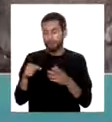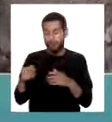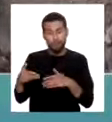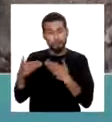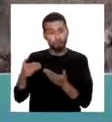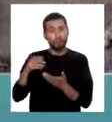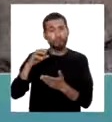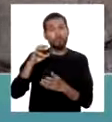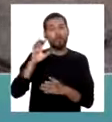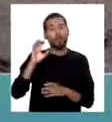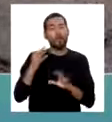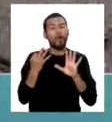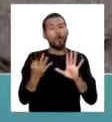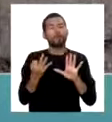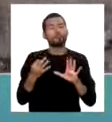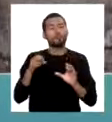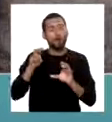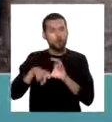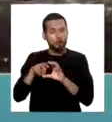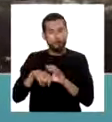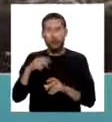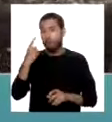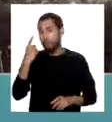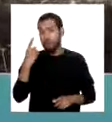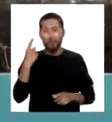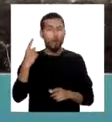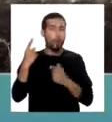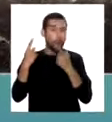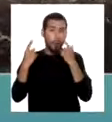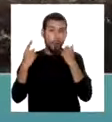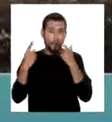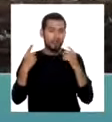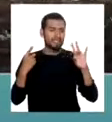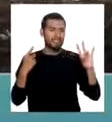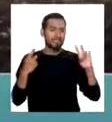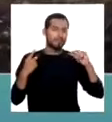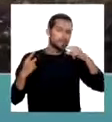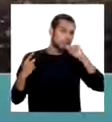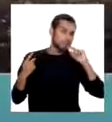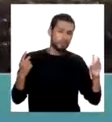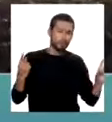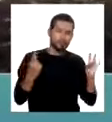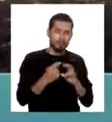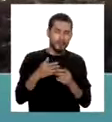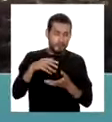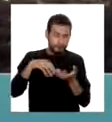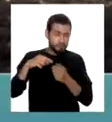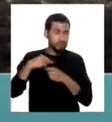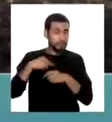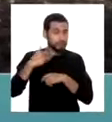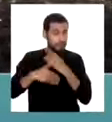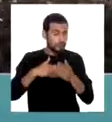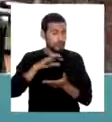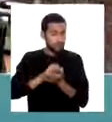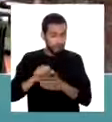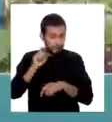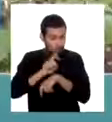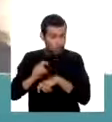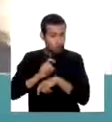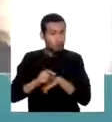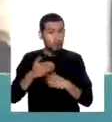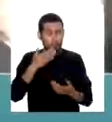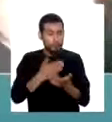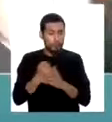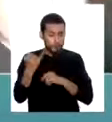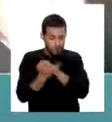de 8 cuyes, un macho y 7 hembras, en un periodo determinado. Pasan los meses con la capacitación, la asistencia